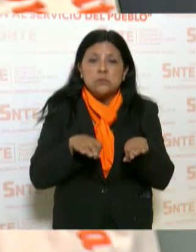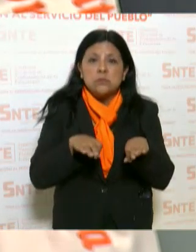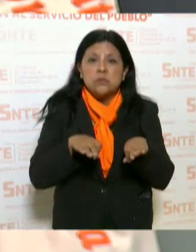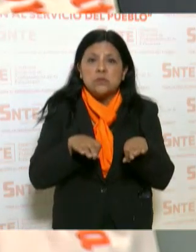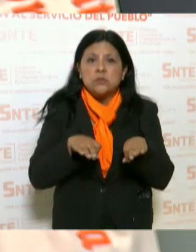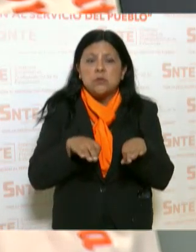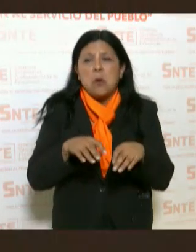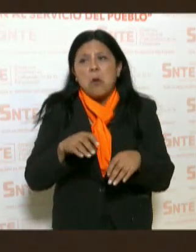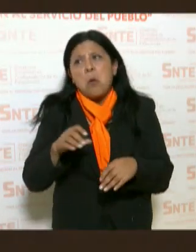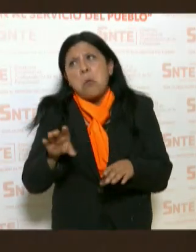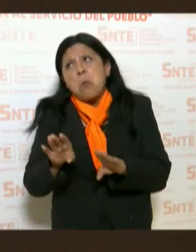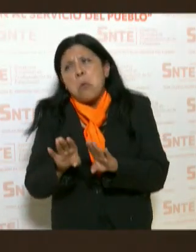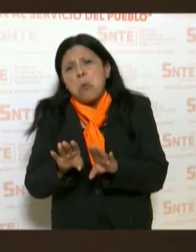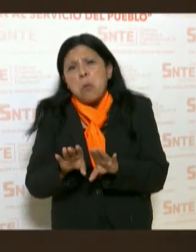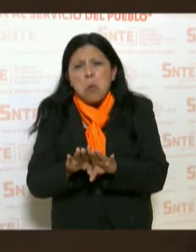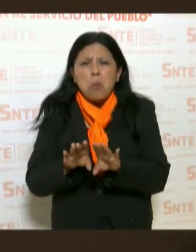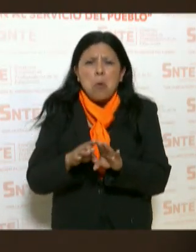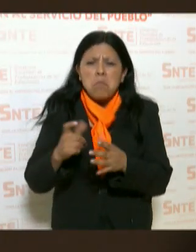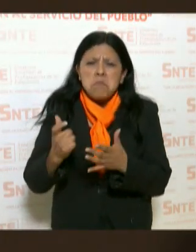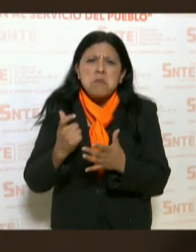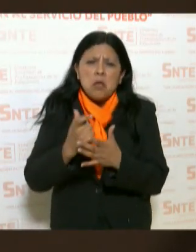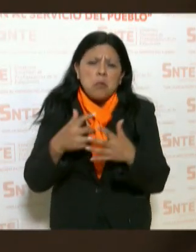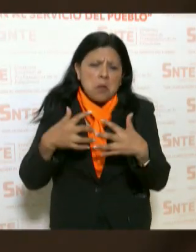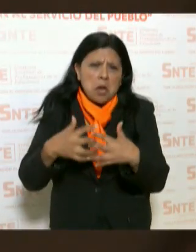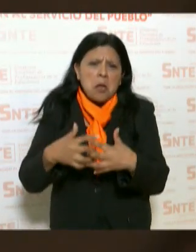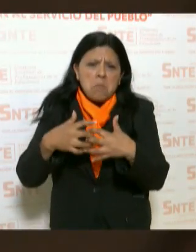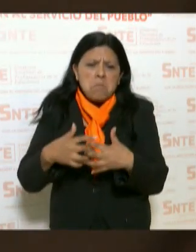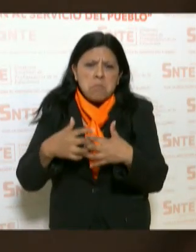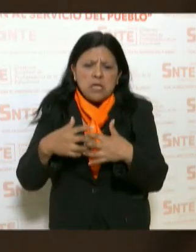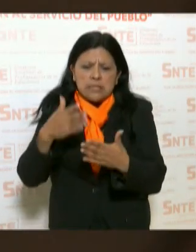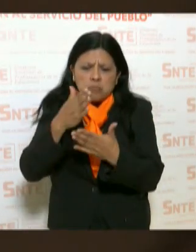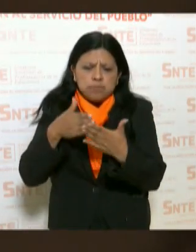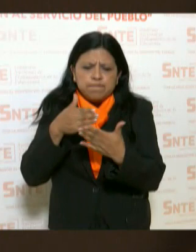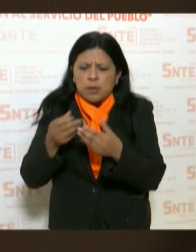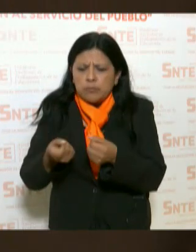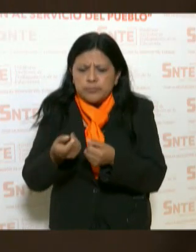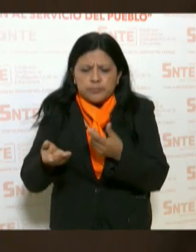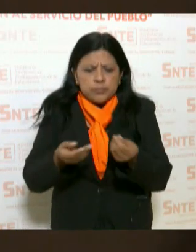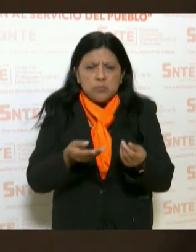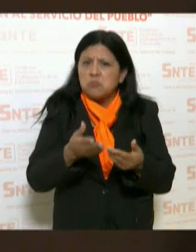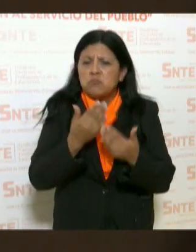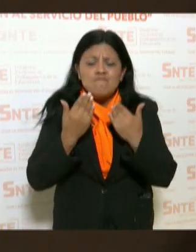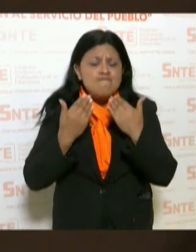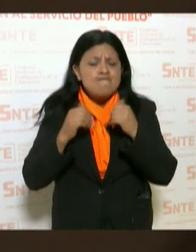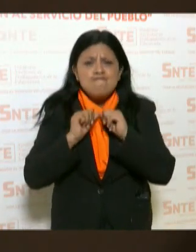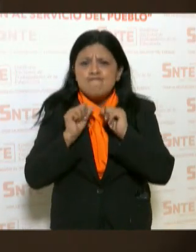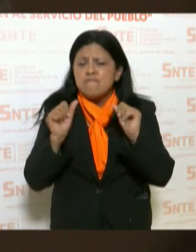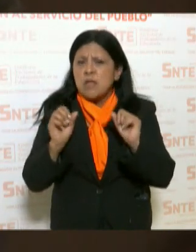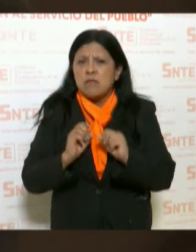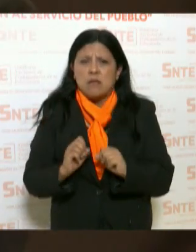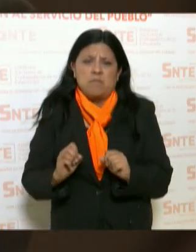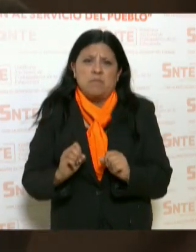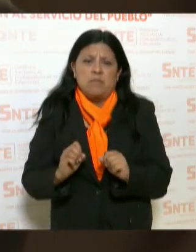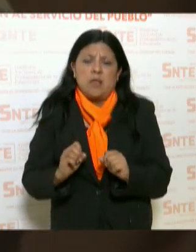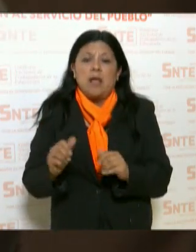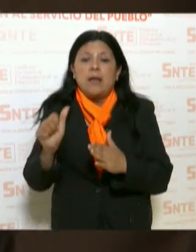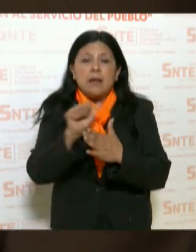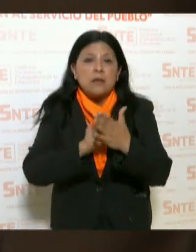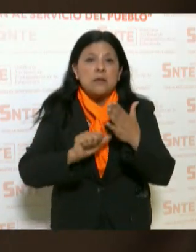reparto de utilidades, nada de eso. En el artículo